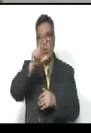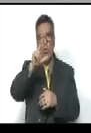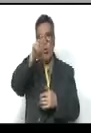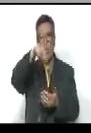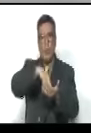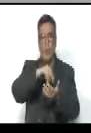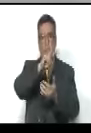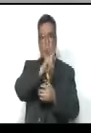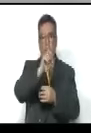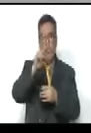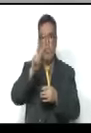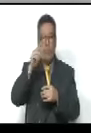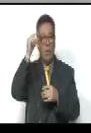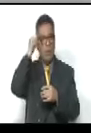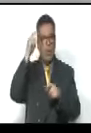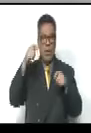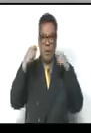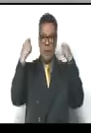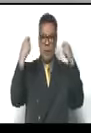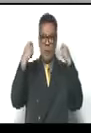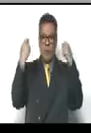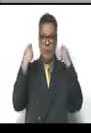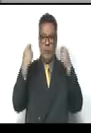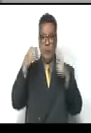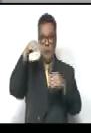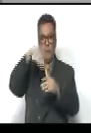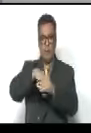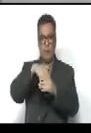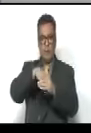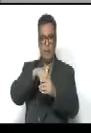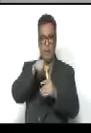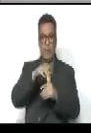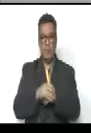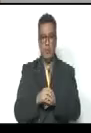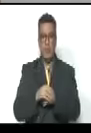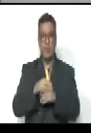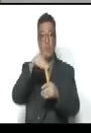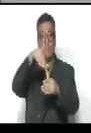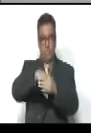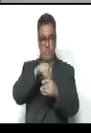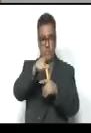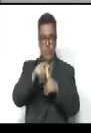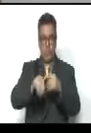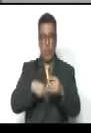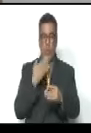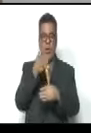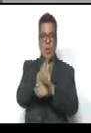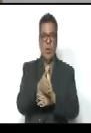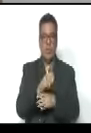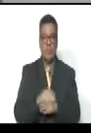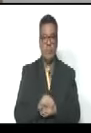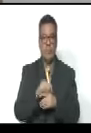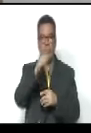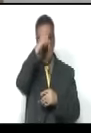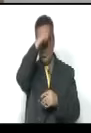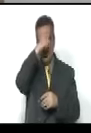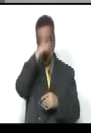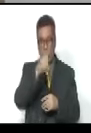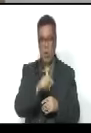2024. 22 días de campaña electoral. Elecciones el